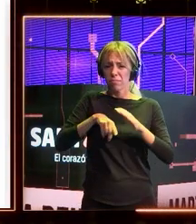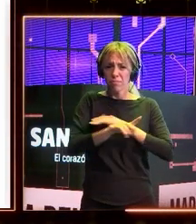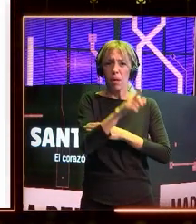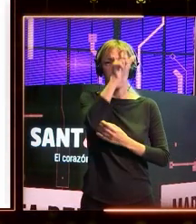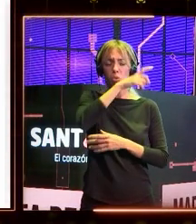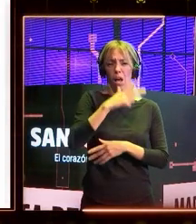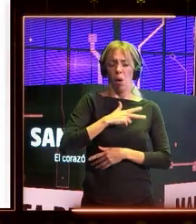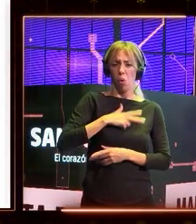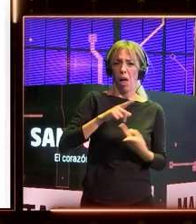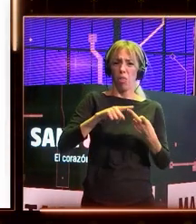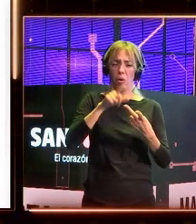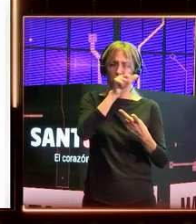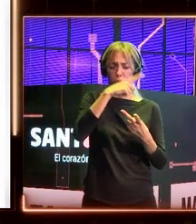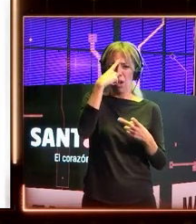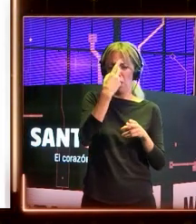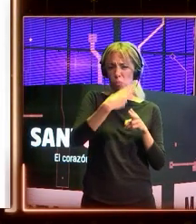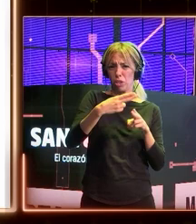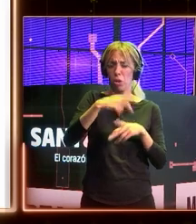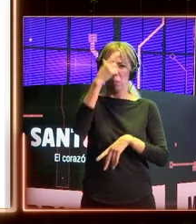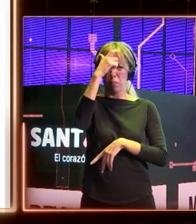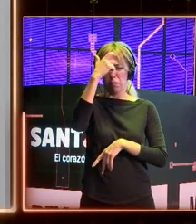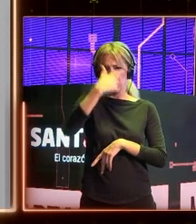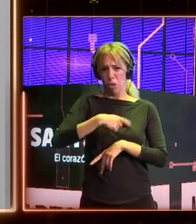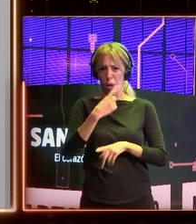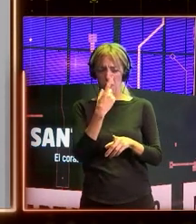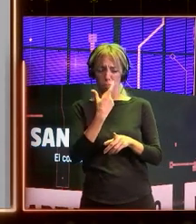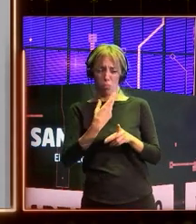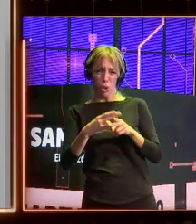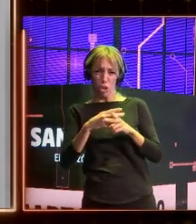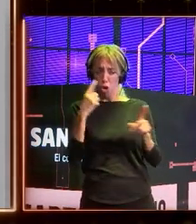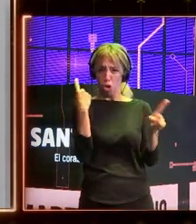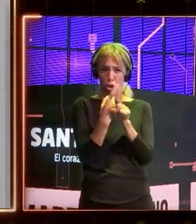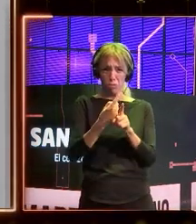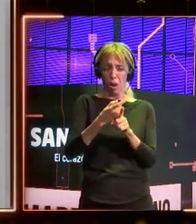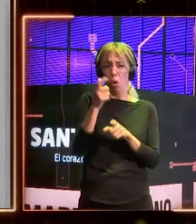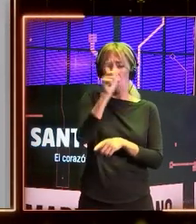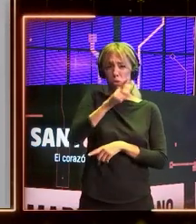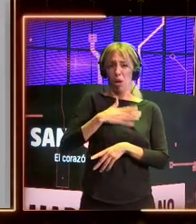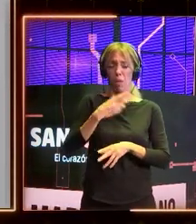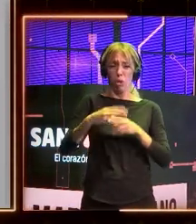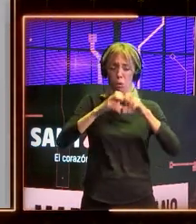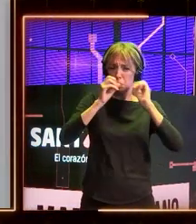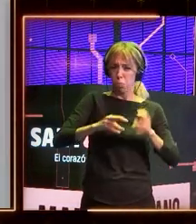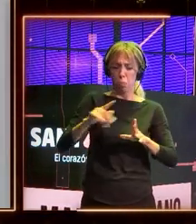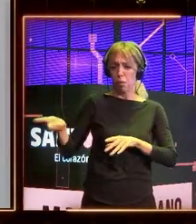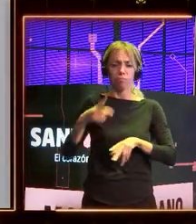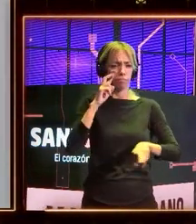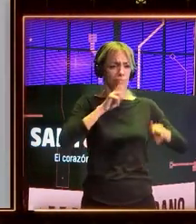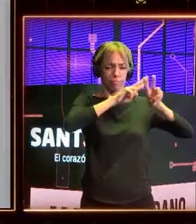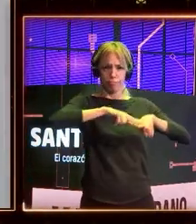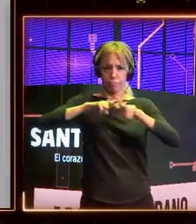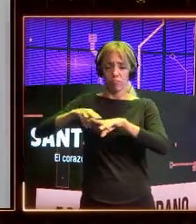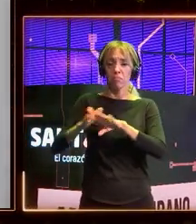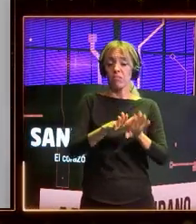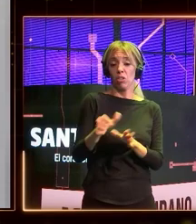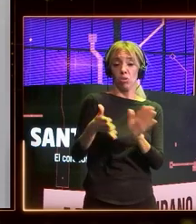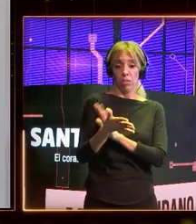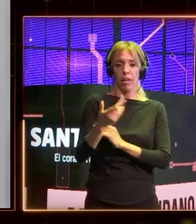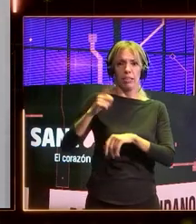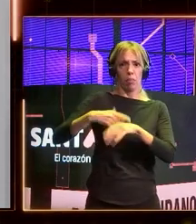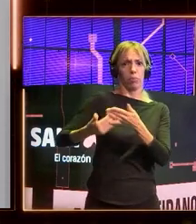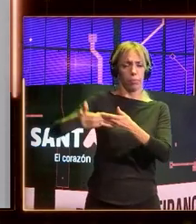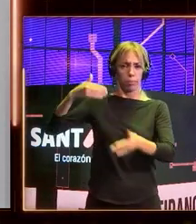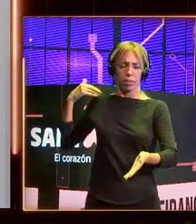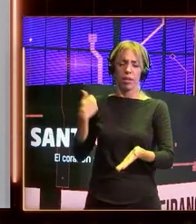antagonistas políticos, disidentes, etcétera, etcétera. Sabemos todo esto desde hace relativamente bastante.